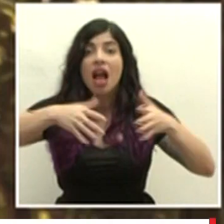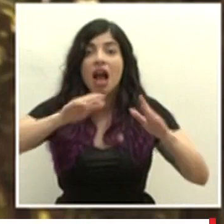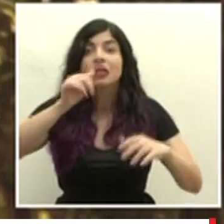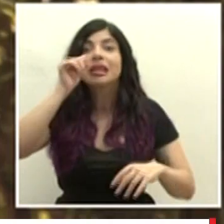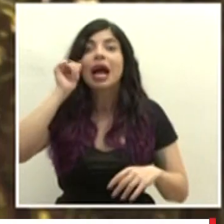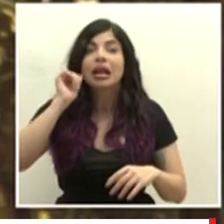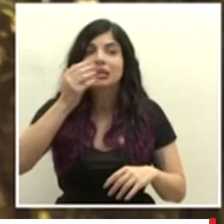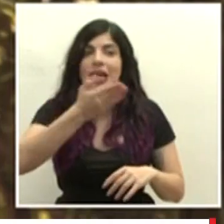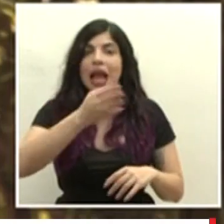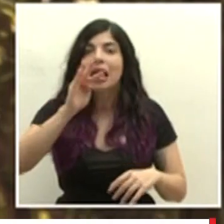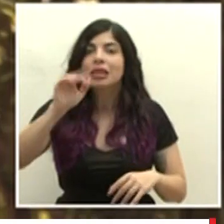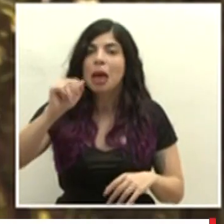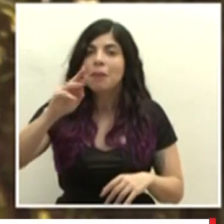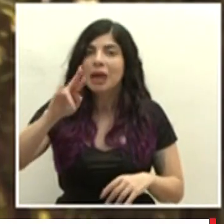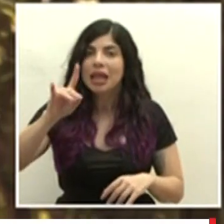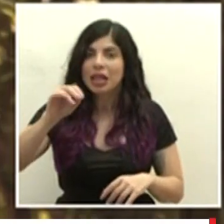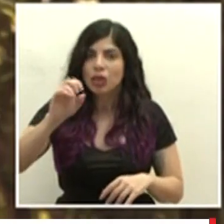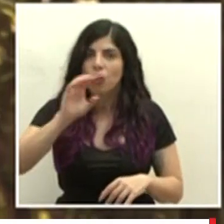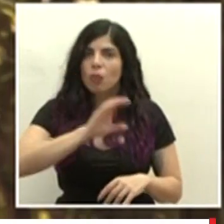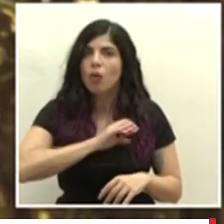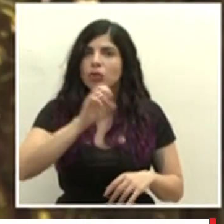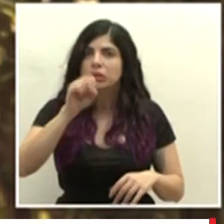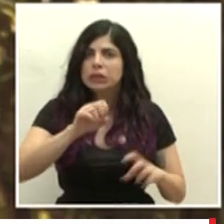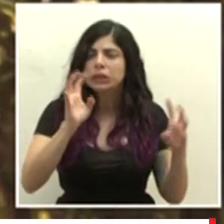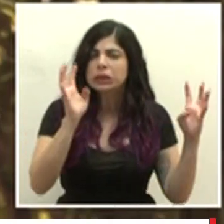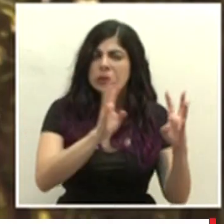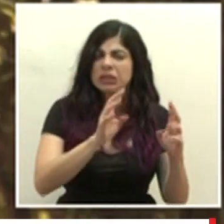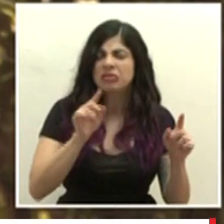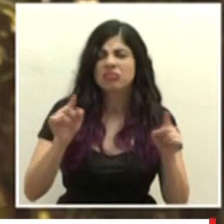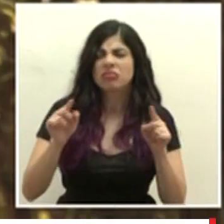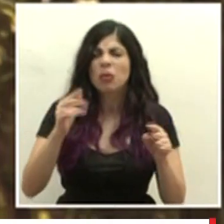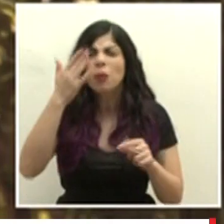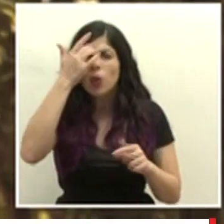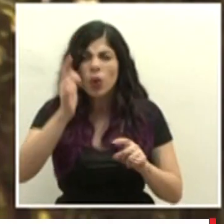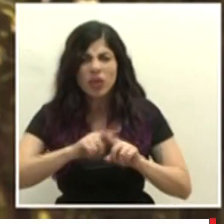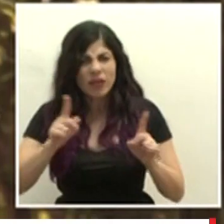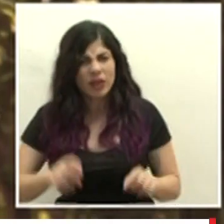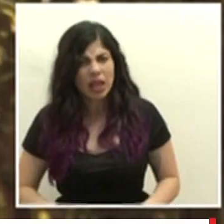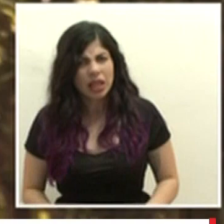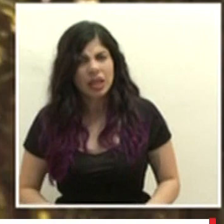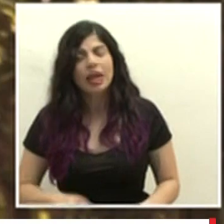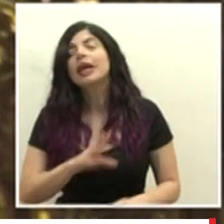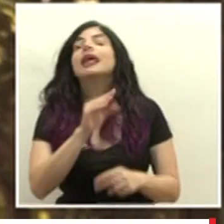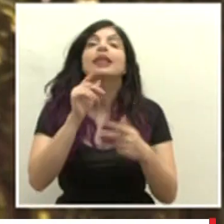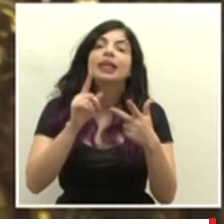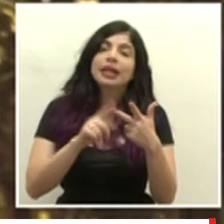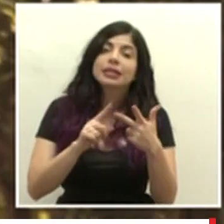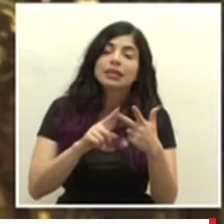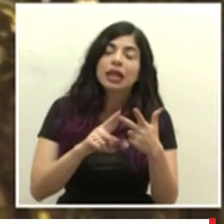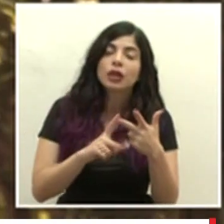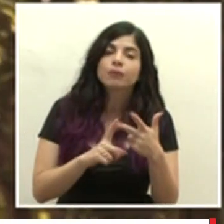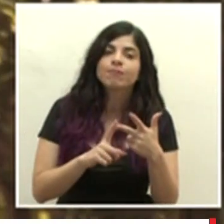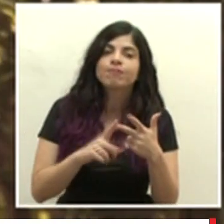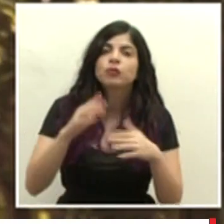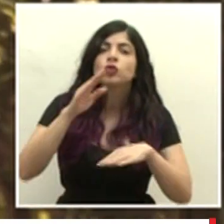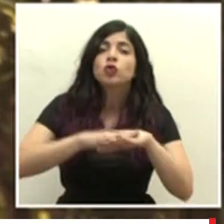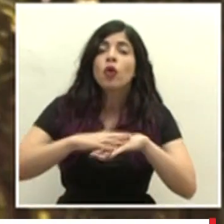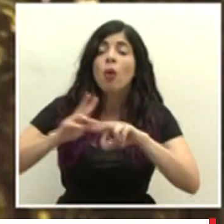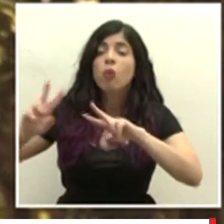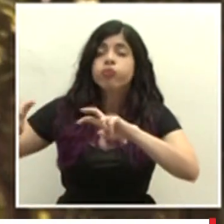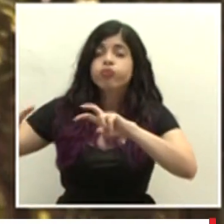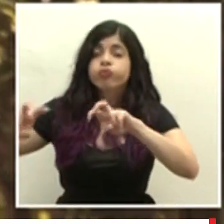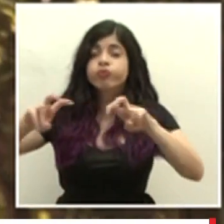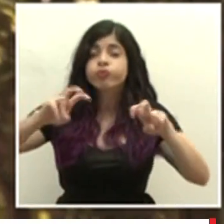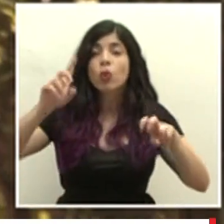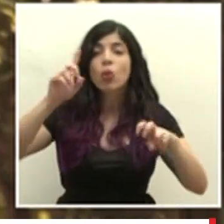en Tamarindo sí. Entonces quisiera saber un poco esa diferencia. Y en tercer lugar, sobre el testeo masivo